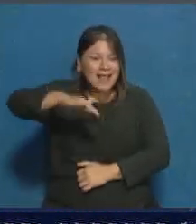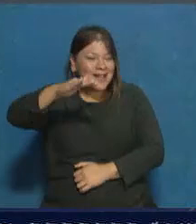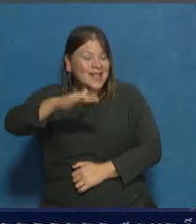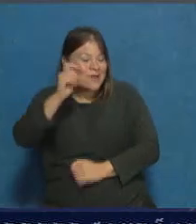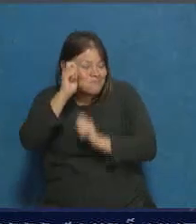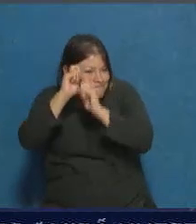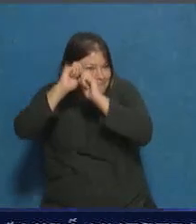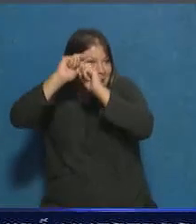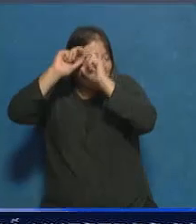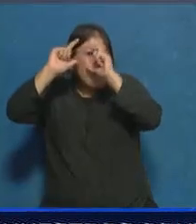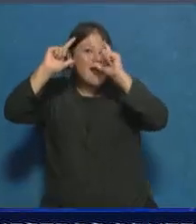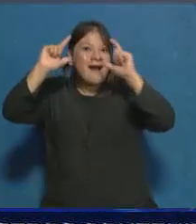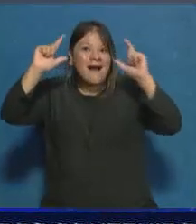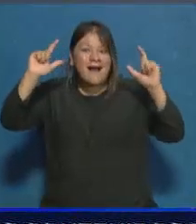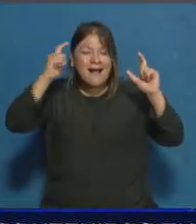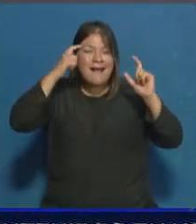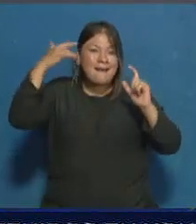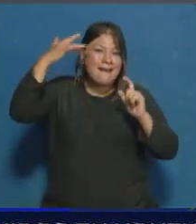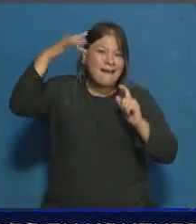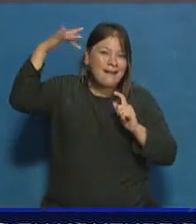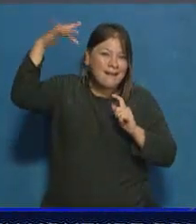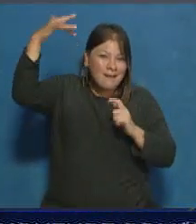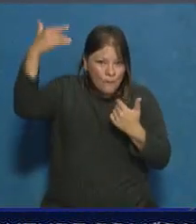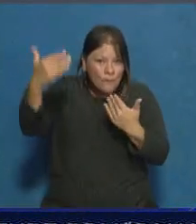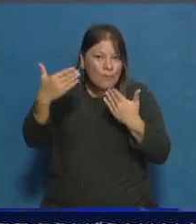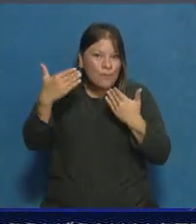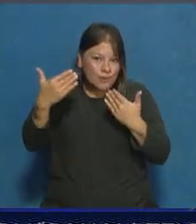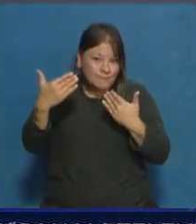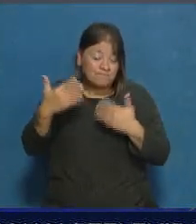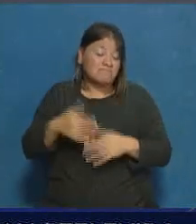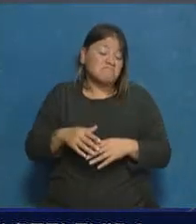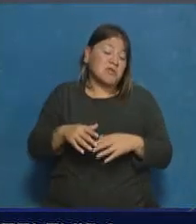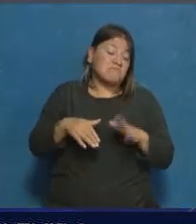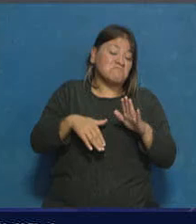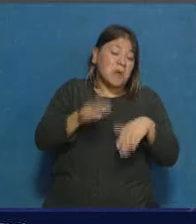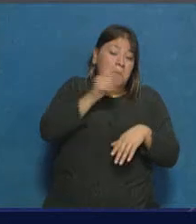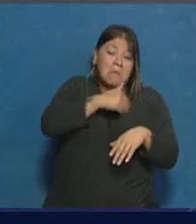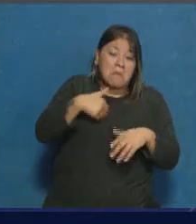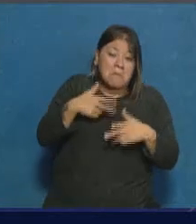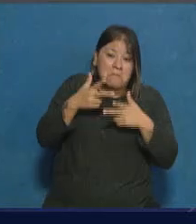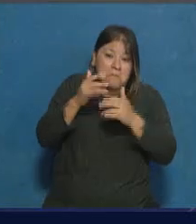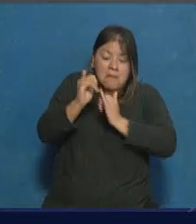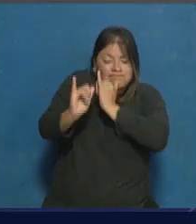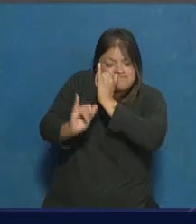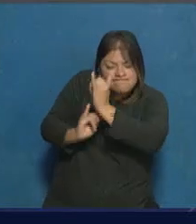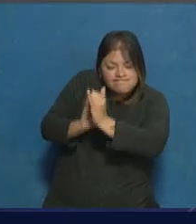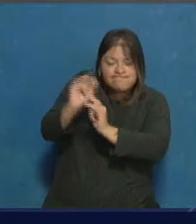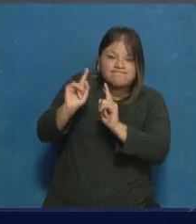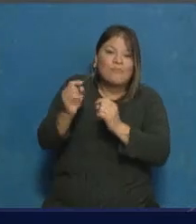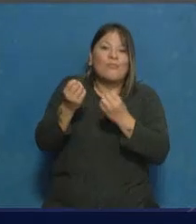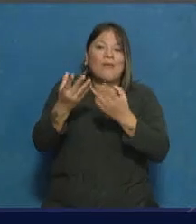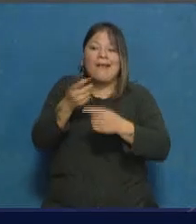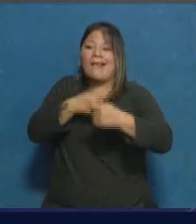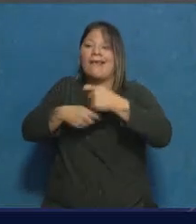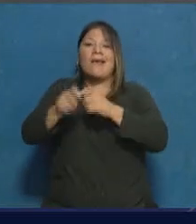que imagine qué es lo que está pasando y que por eso se puede dar este deterioro también por la propia presencia de las pantallas.